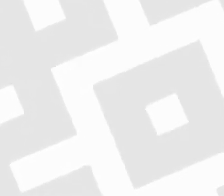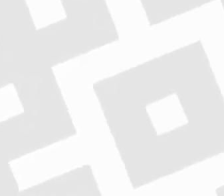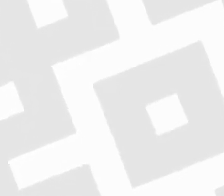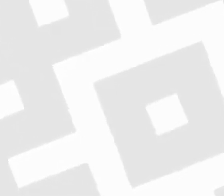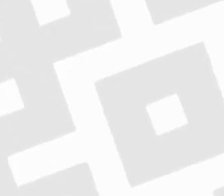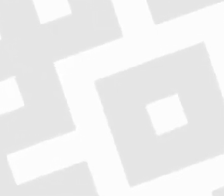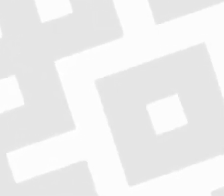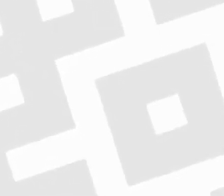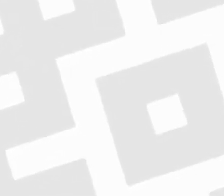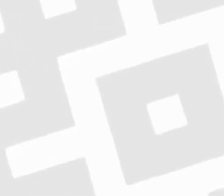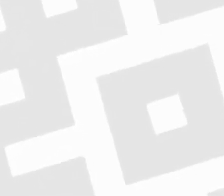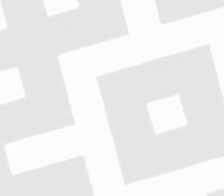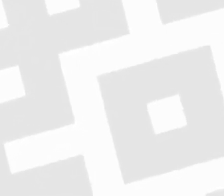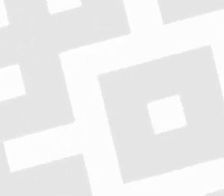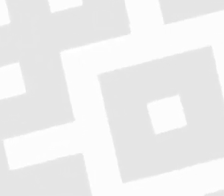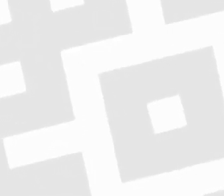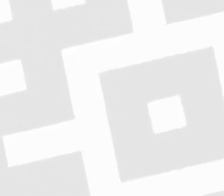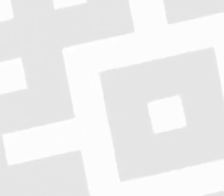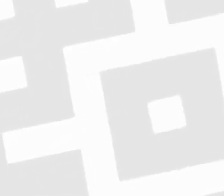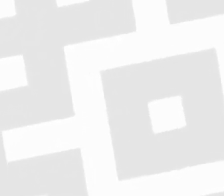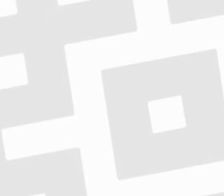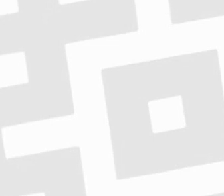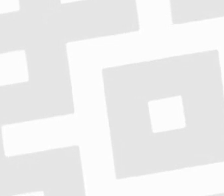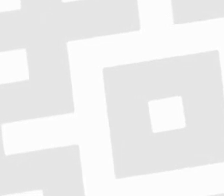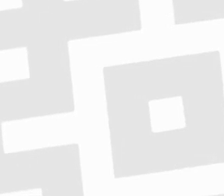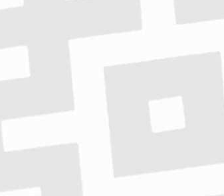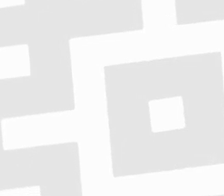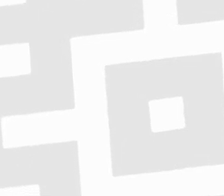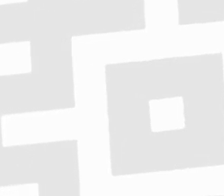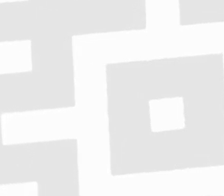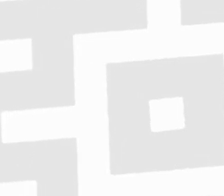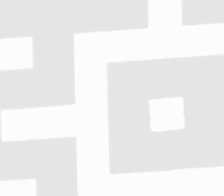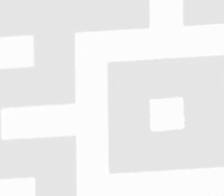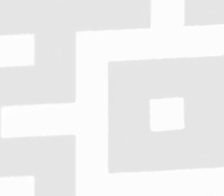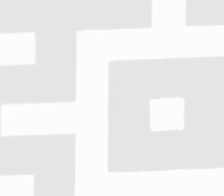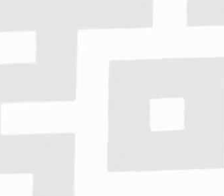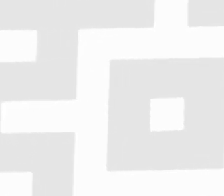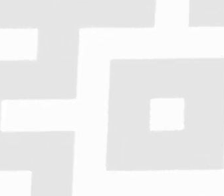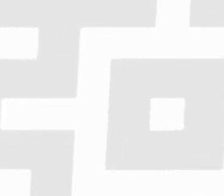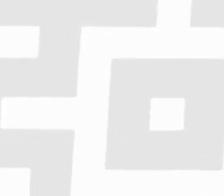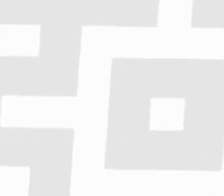Estrategia estatal contra el coronavirus. Actualización en Veracruz.